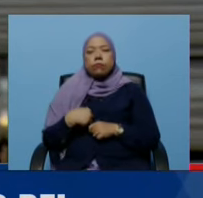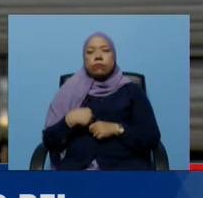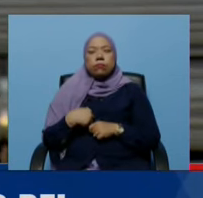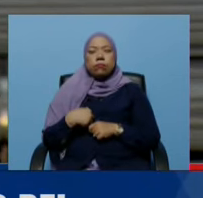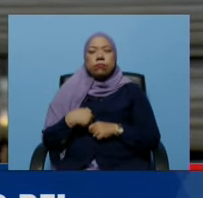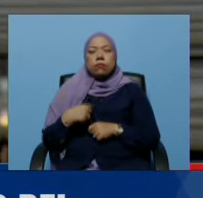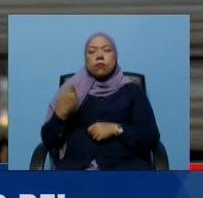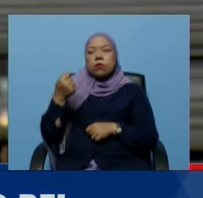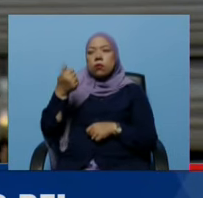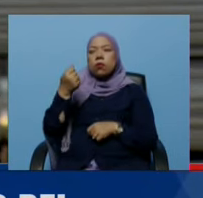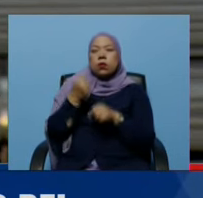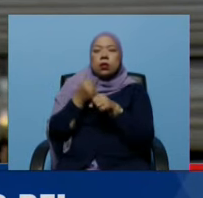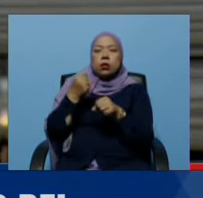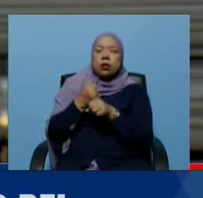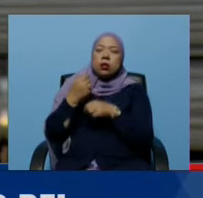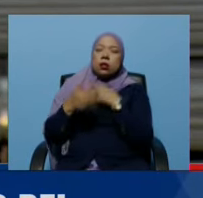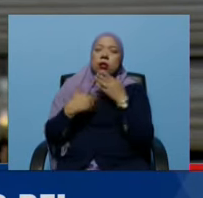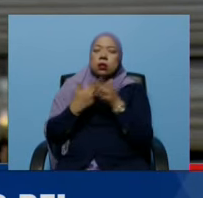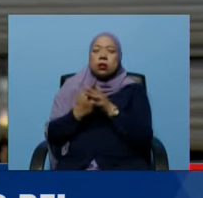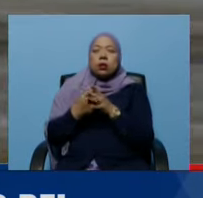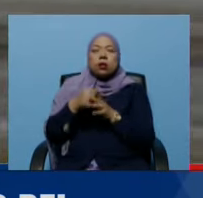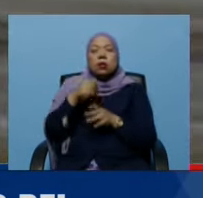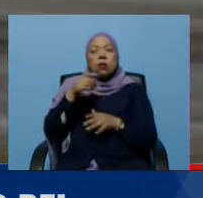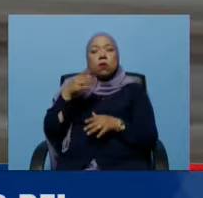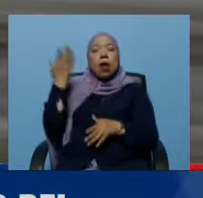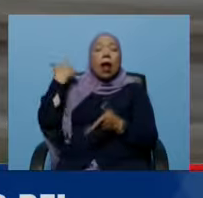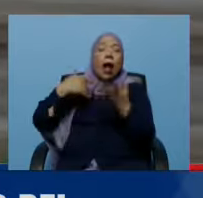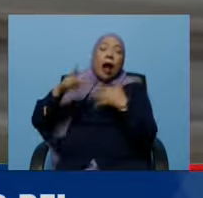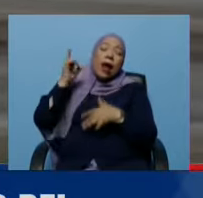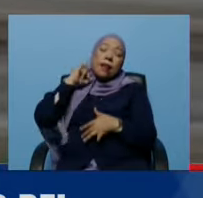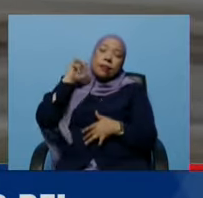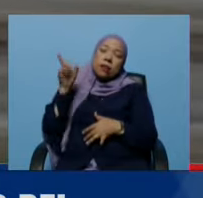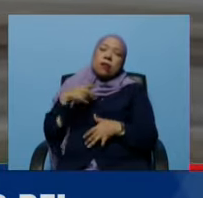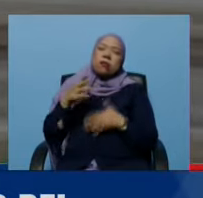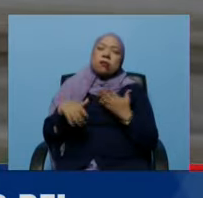desde época del general Isaías Medina Angarita.